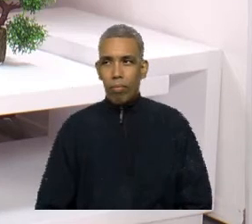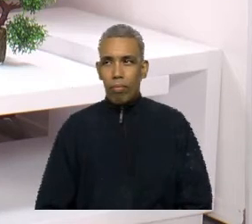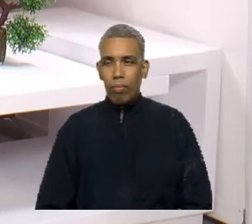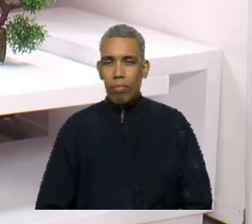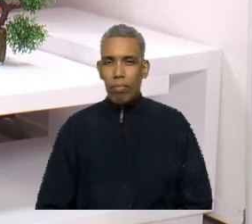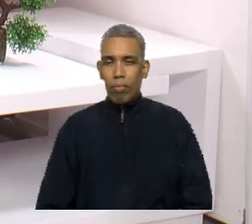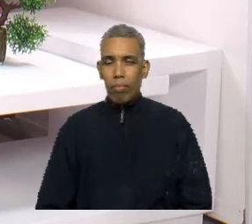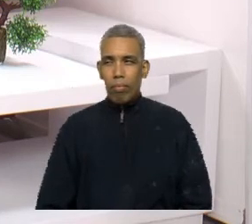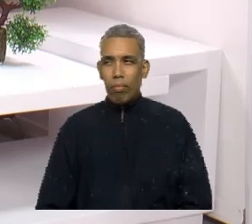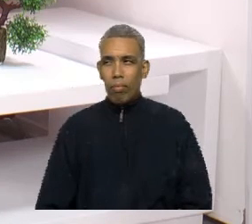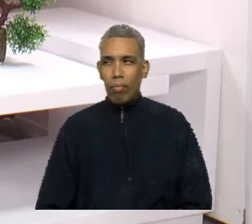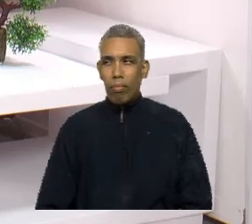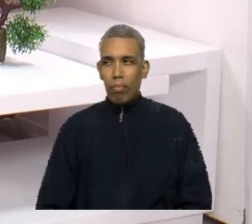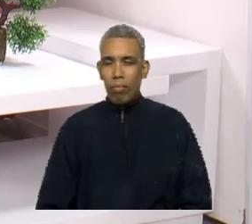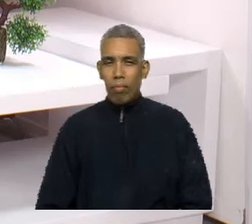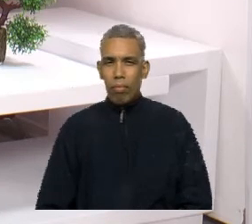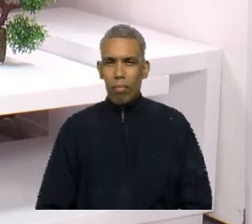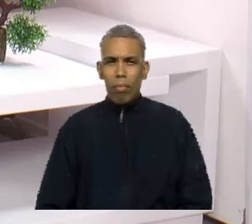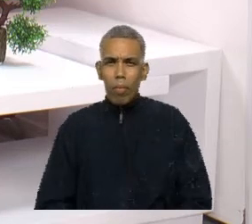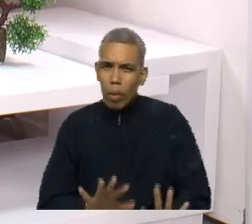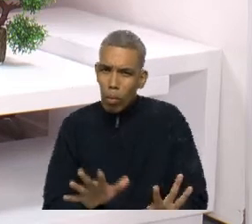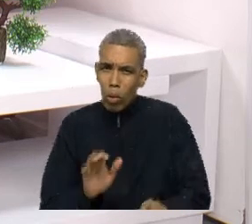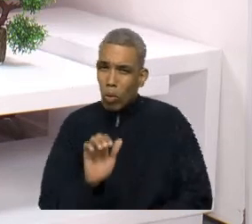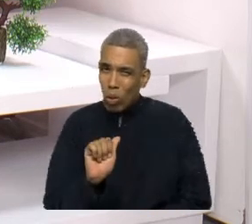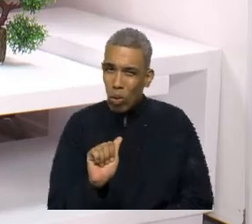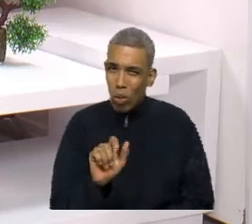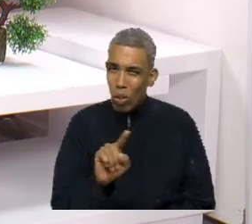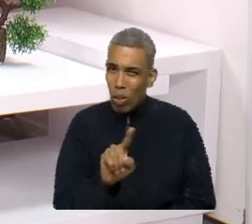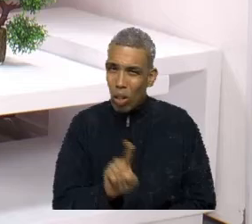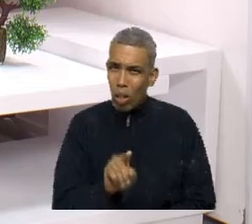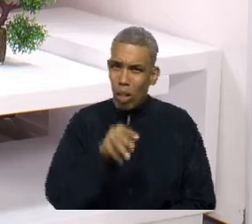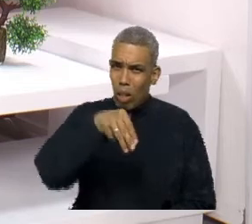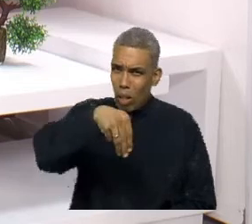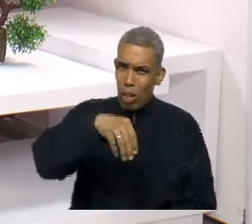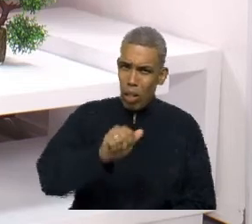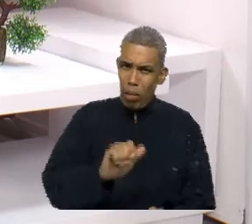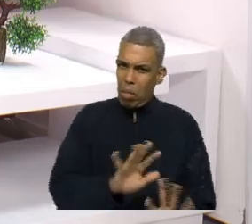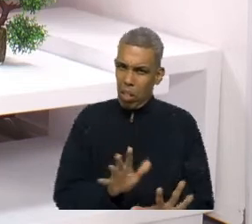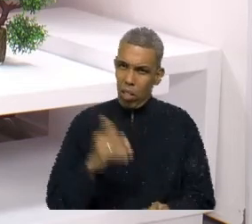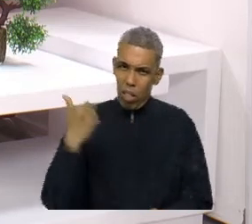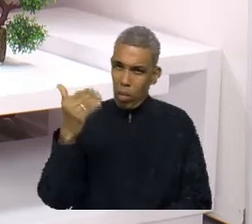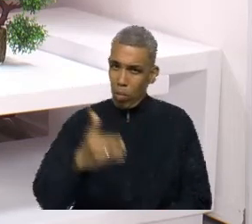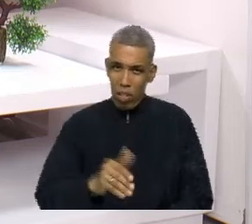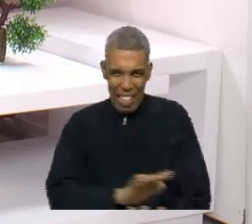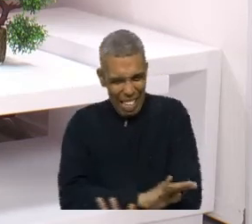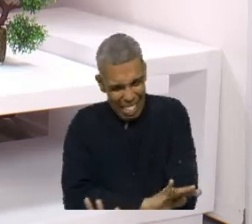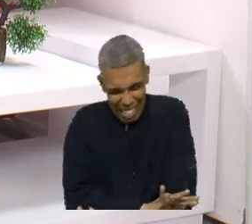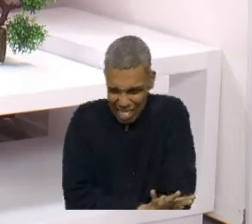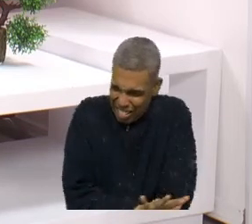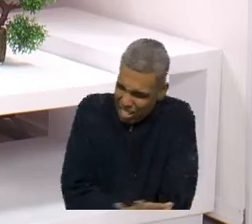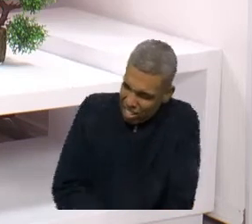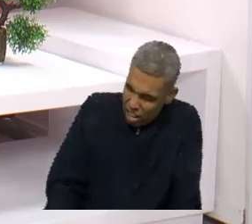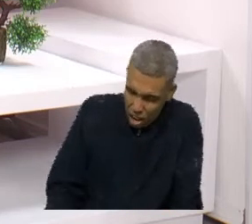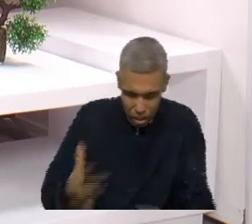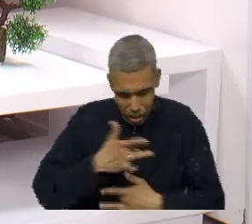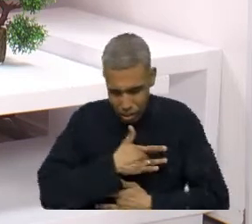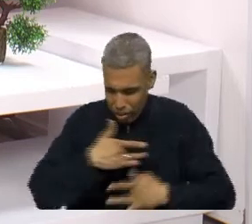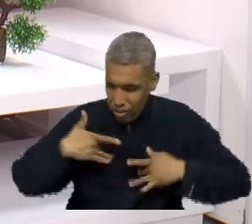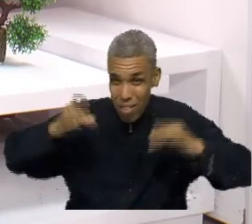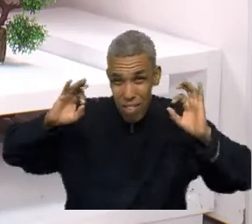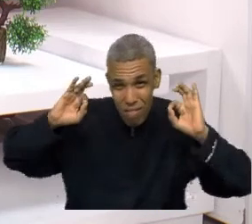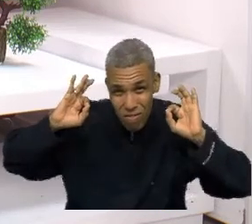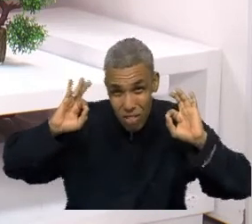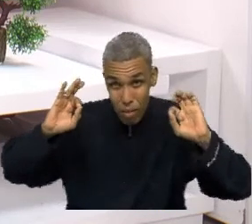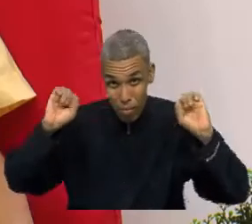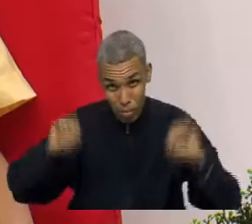que el asma se erradique, de que el asma, la persona que sufra asma no vuelva a sufrir, o es una enfermedad con la que tiene que padecer? Generalmente lo